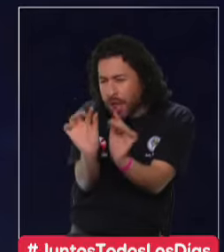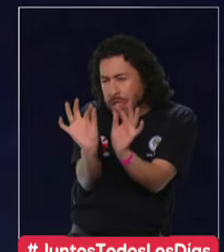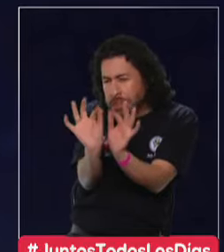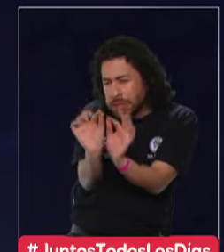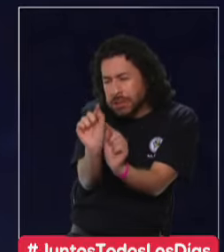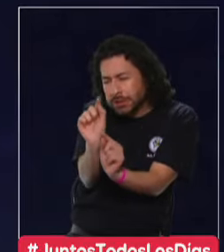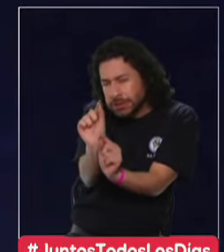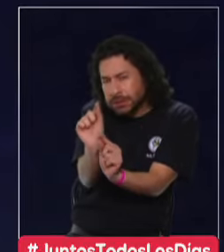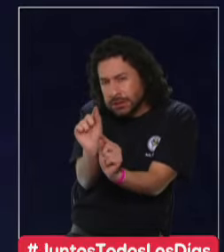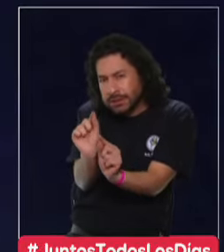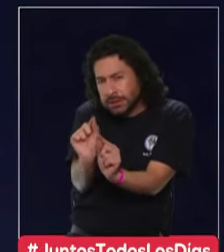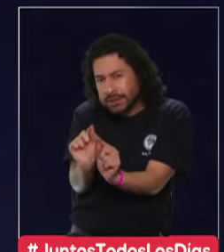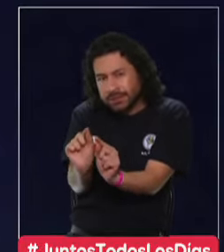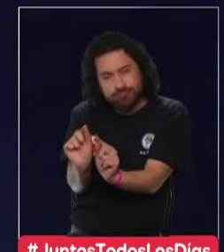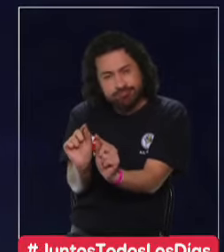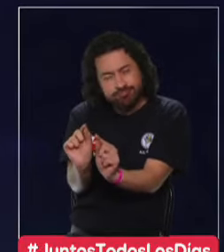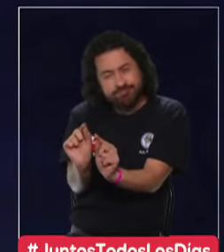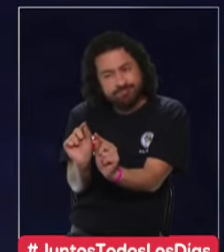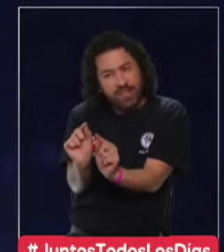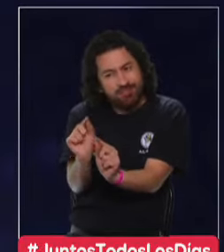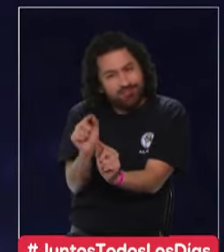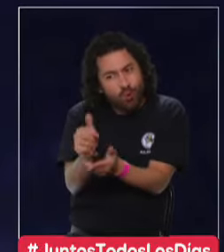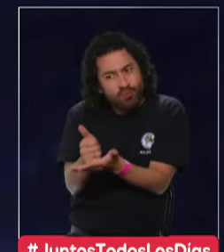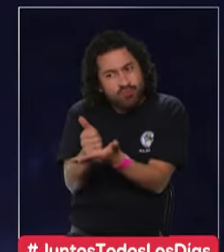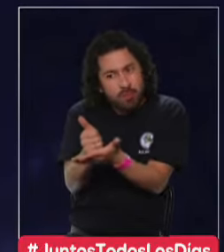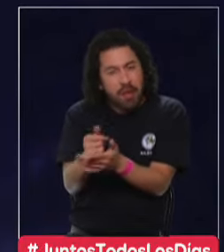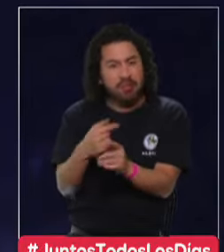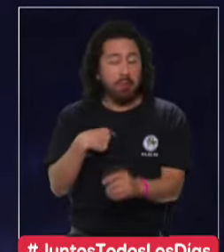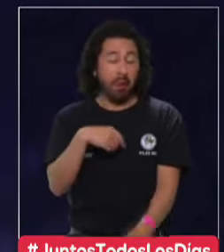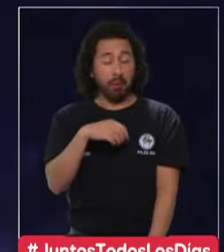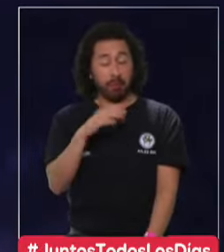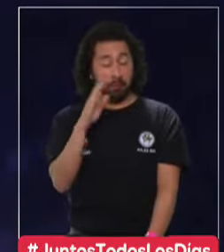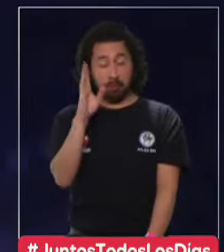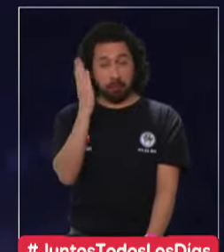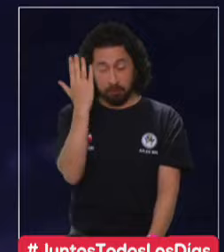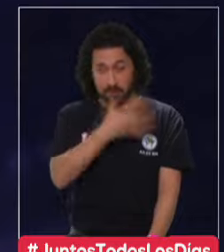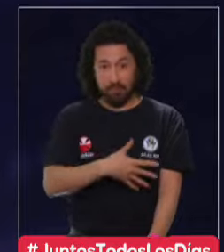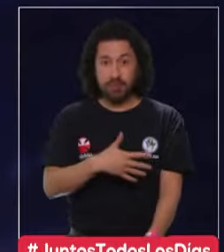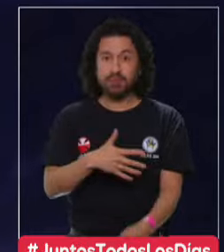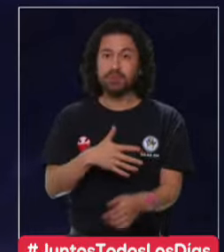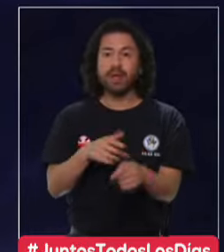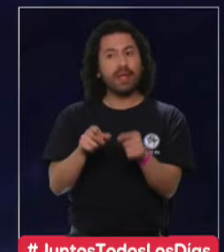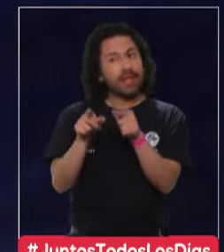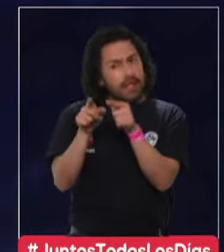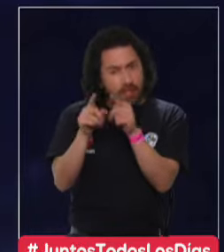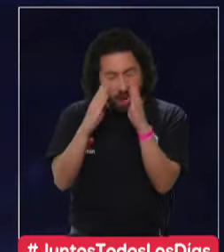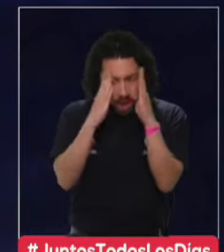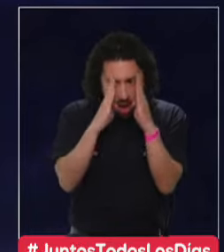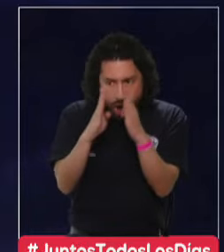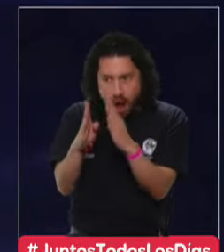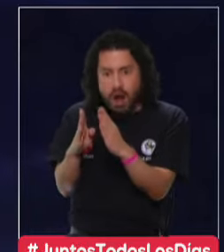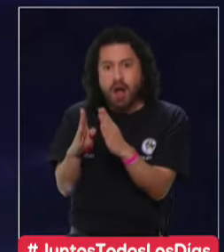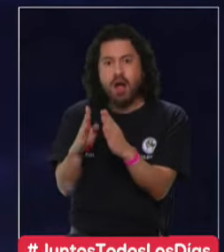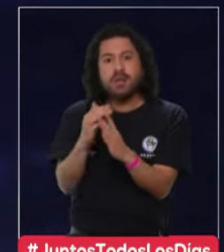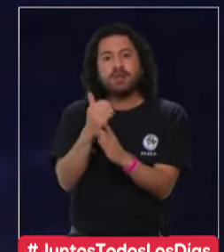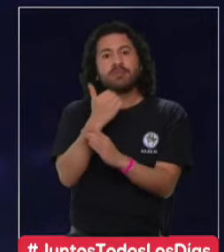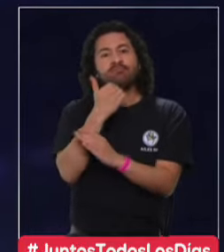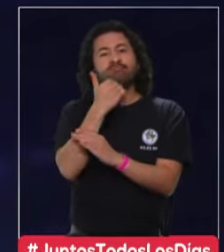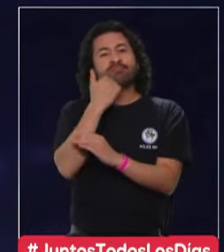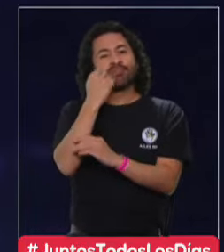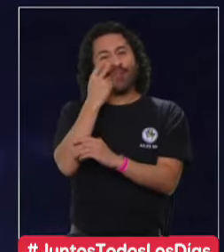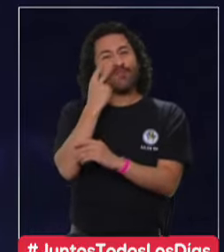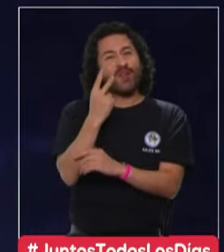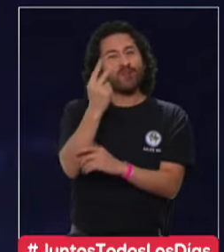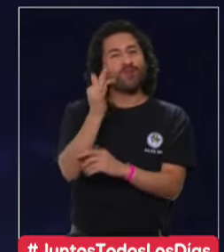grandes gestos que muchas veces nos pasan inadvertidos en la vida diaria, veríamos con mayor optimismo siempre